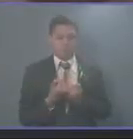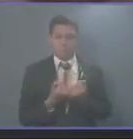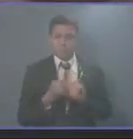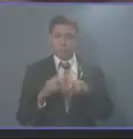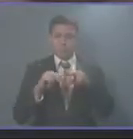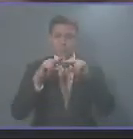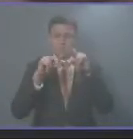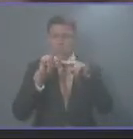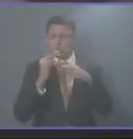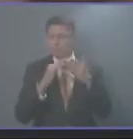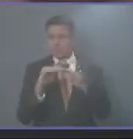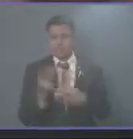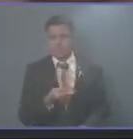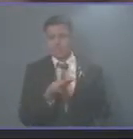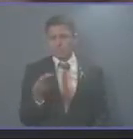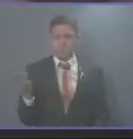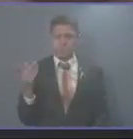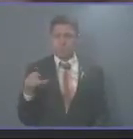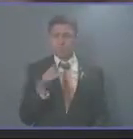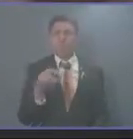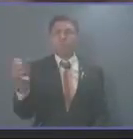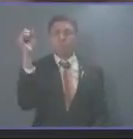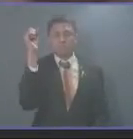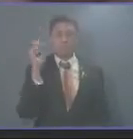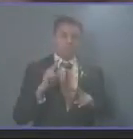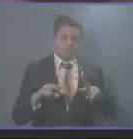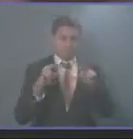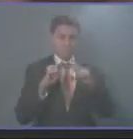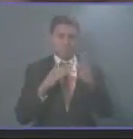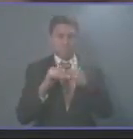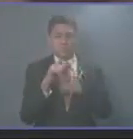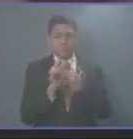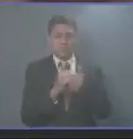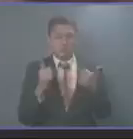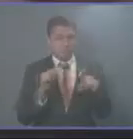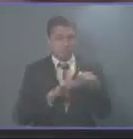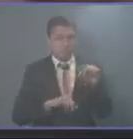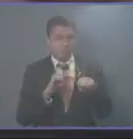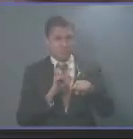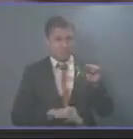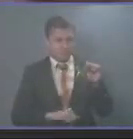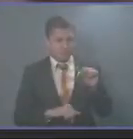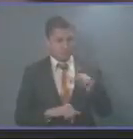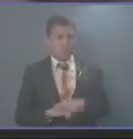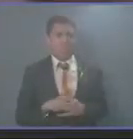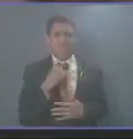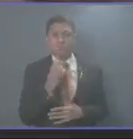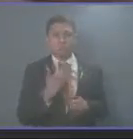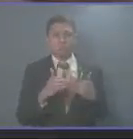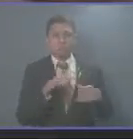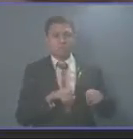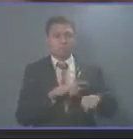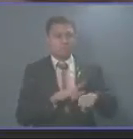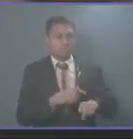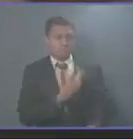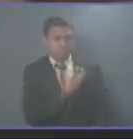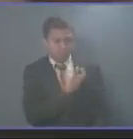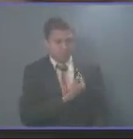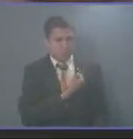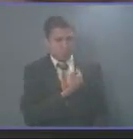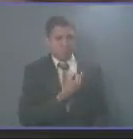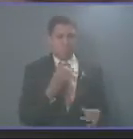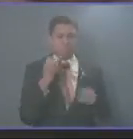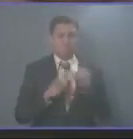y otros, todo lo cual estaba valorado en más de $1,000,000. Que durante los últimos